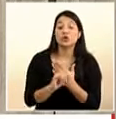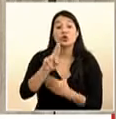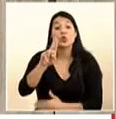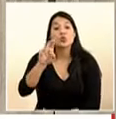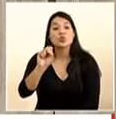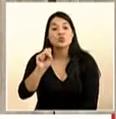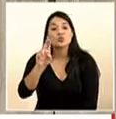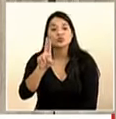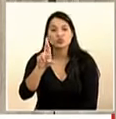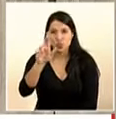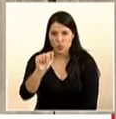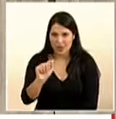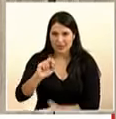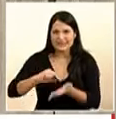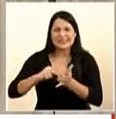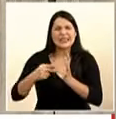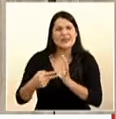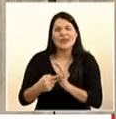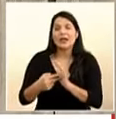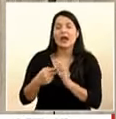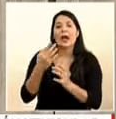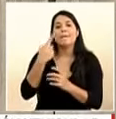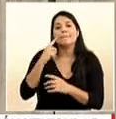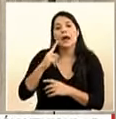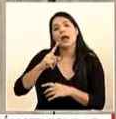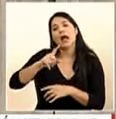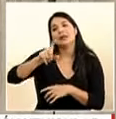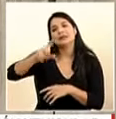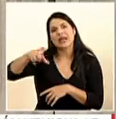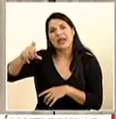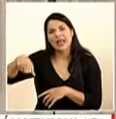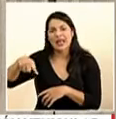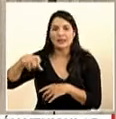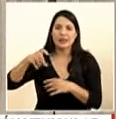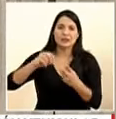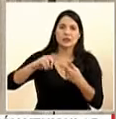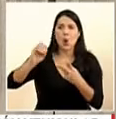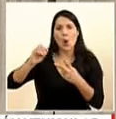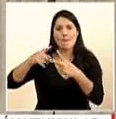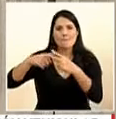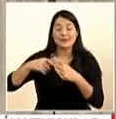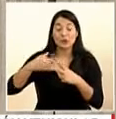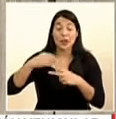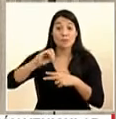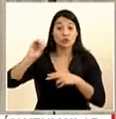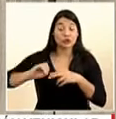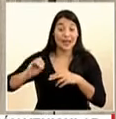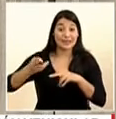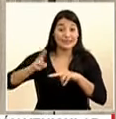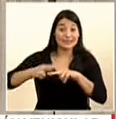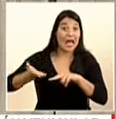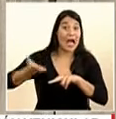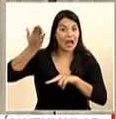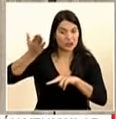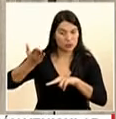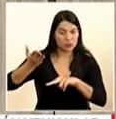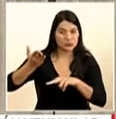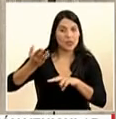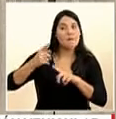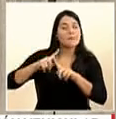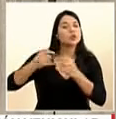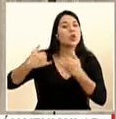el día lunes se ha convocado accidente también tenemos otra consulta por